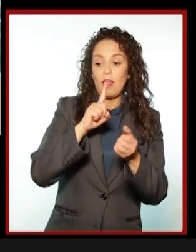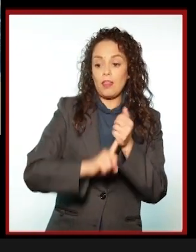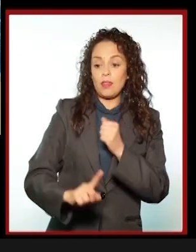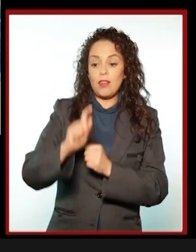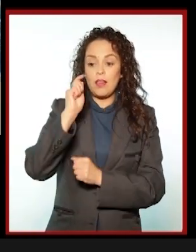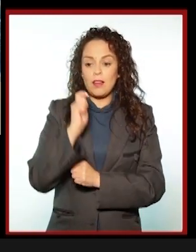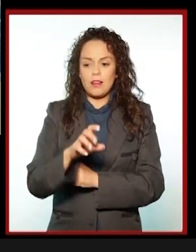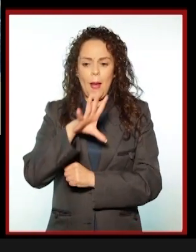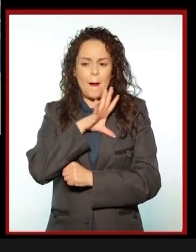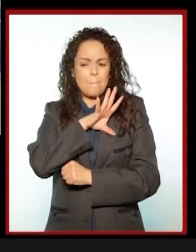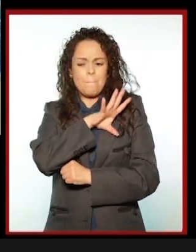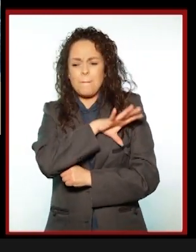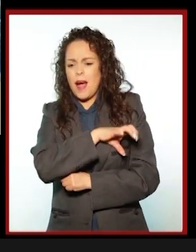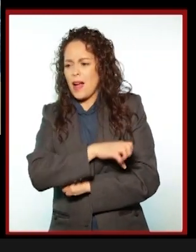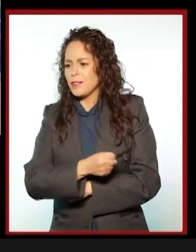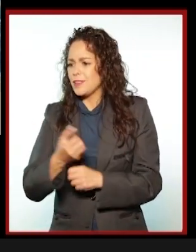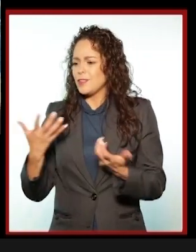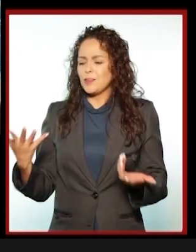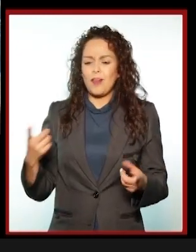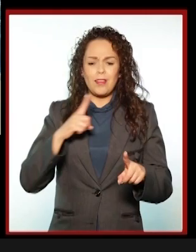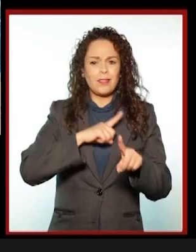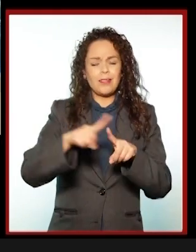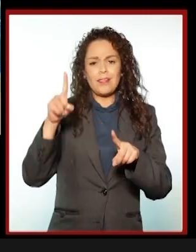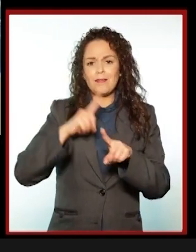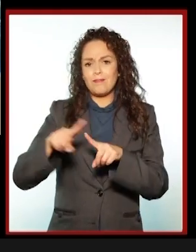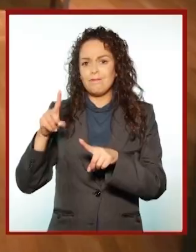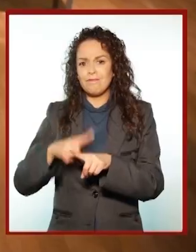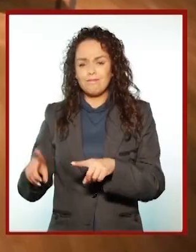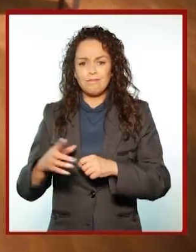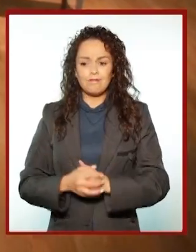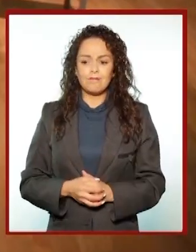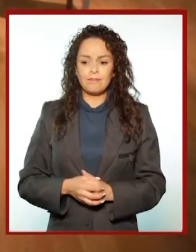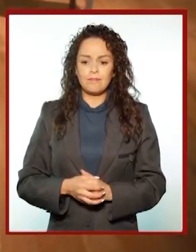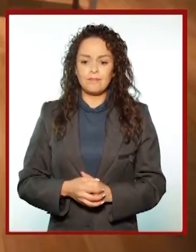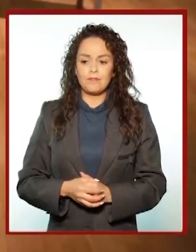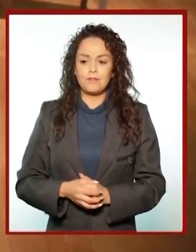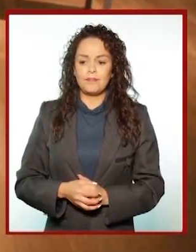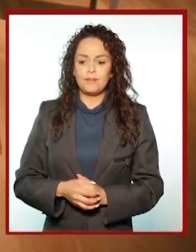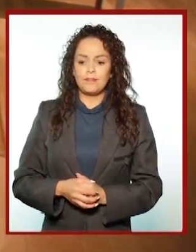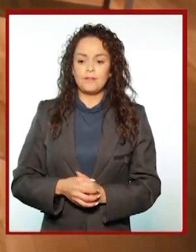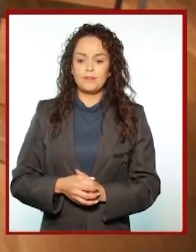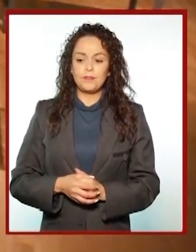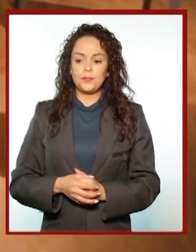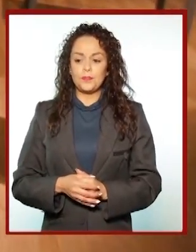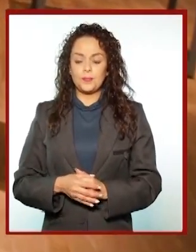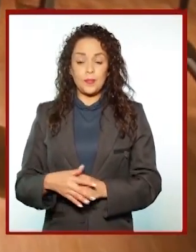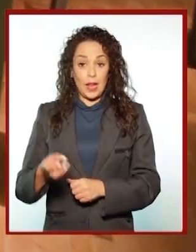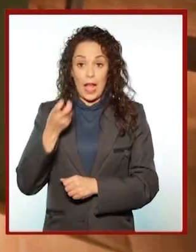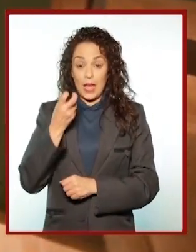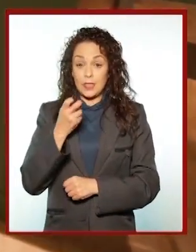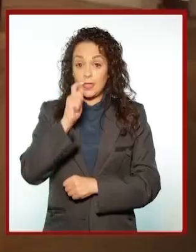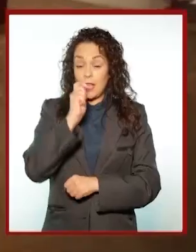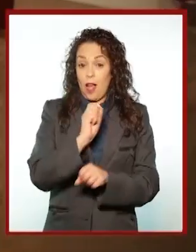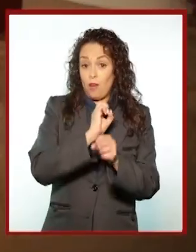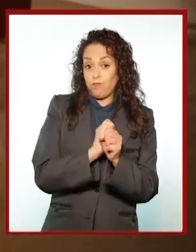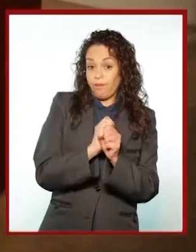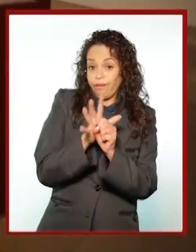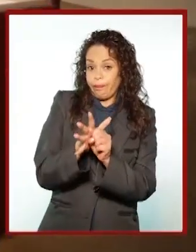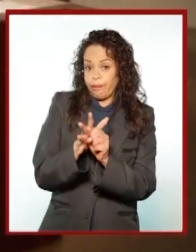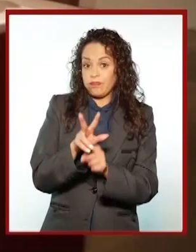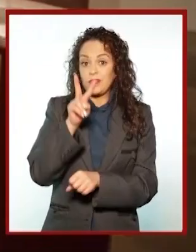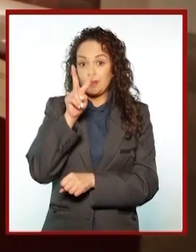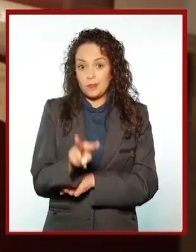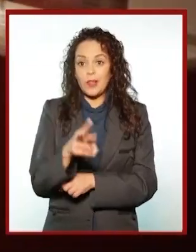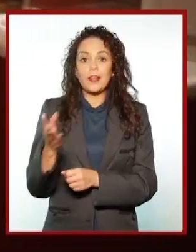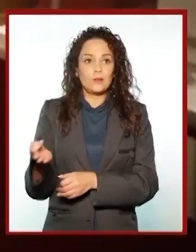es un catalizador de pasiones, de tensiones, de distensiones. Y esta pandemia en realidad nos